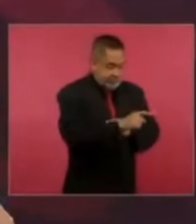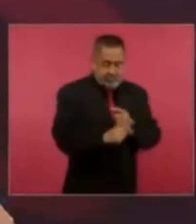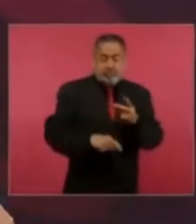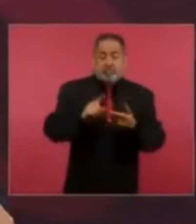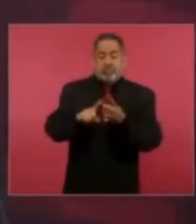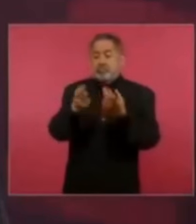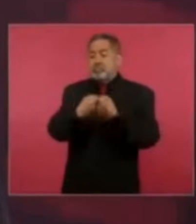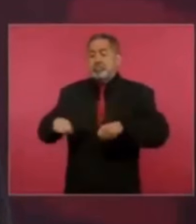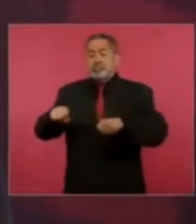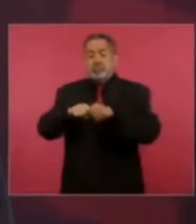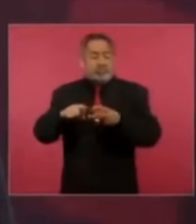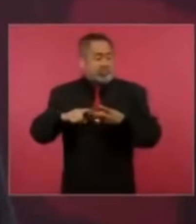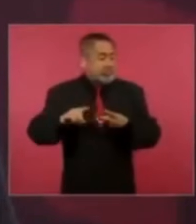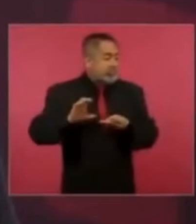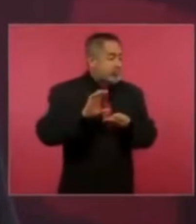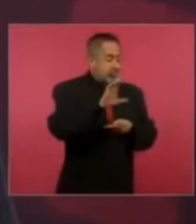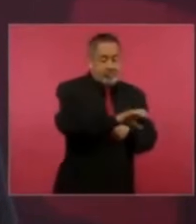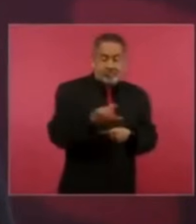razón de